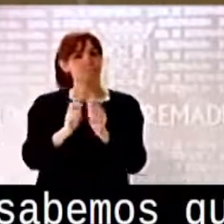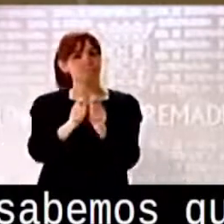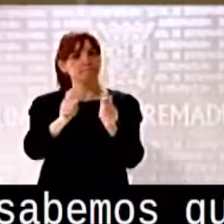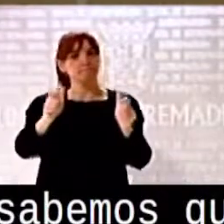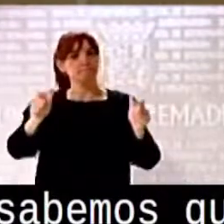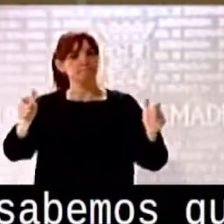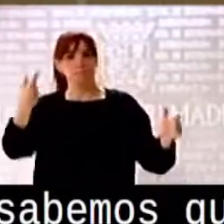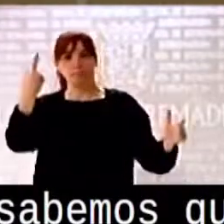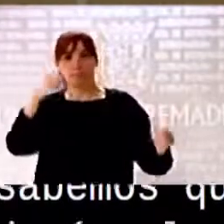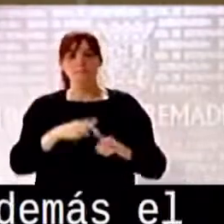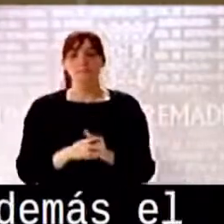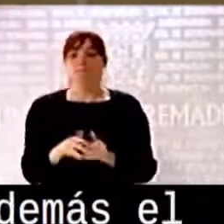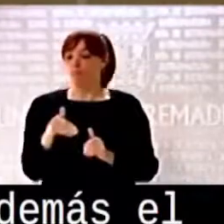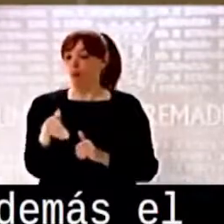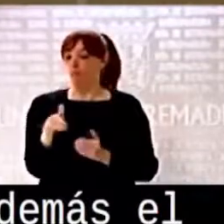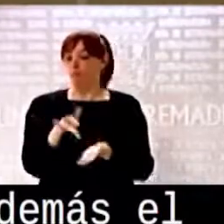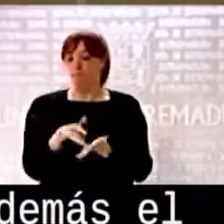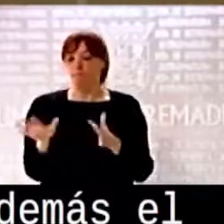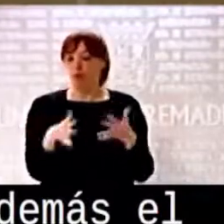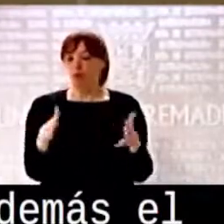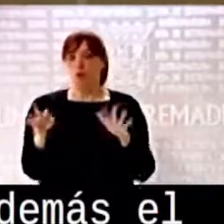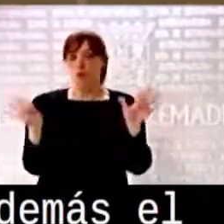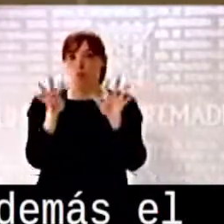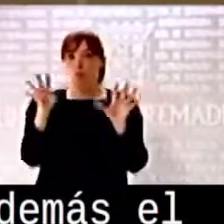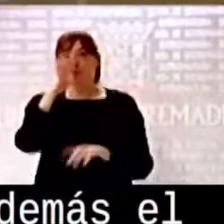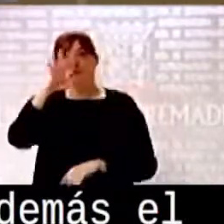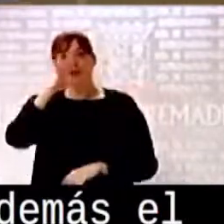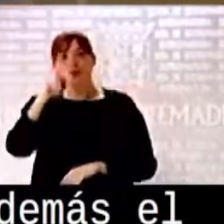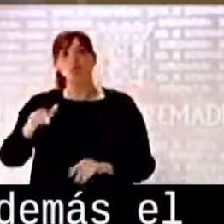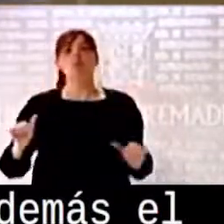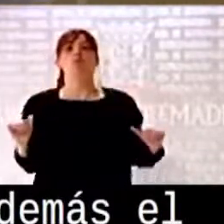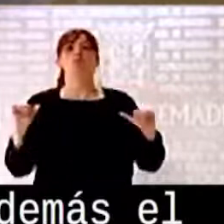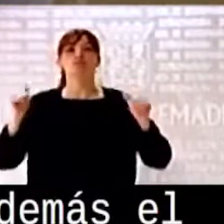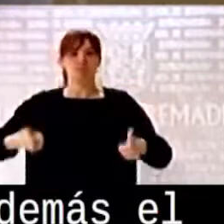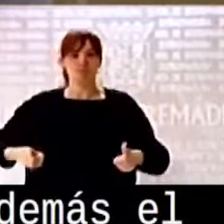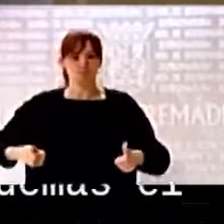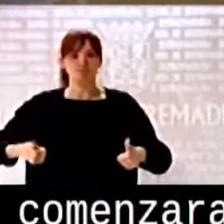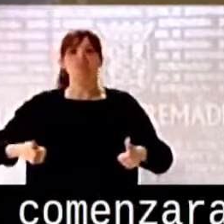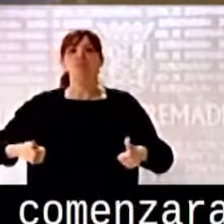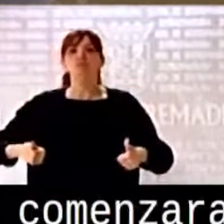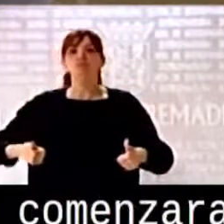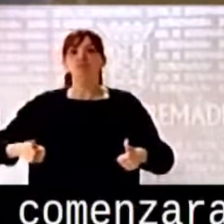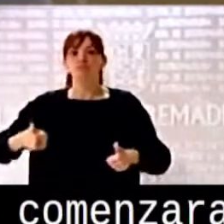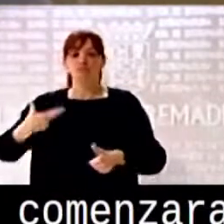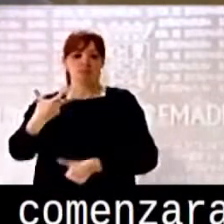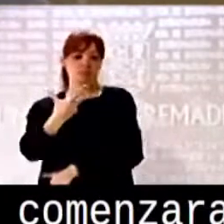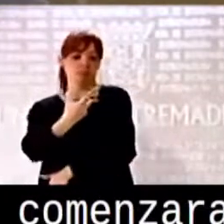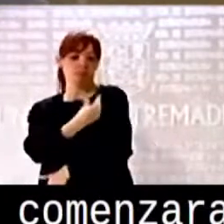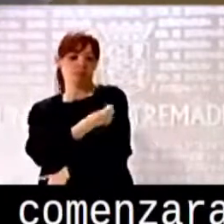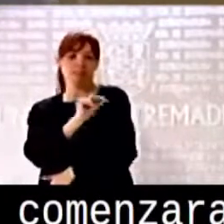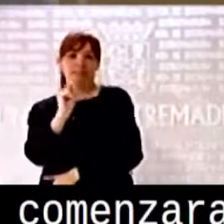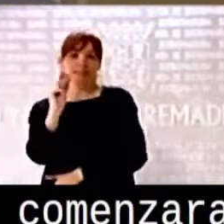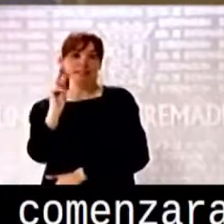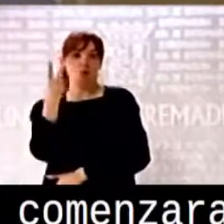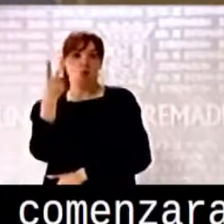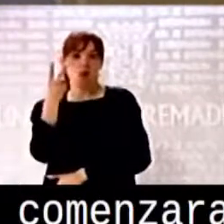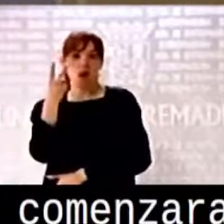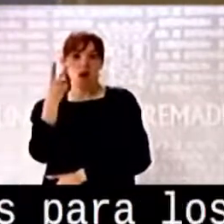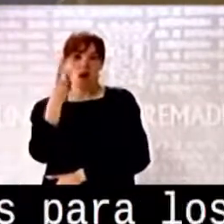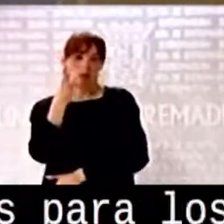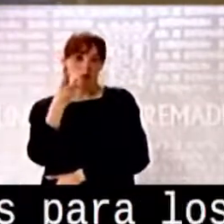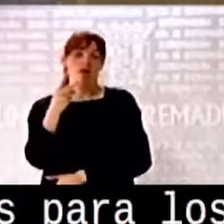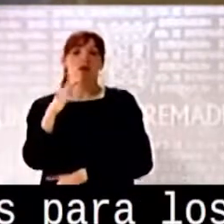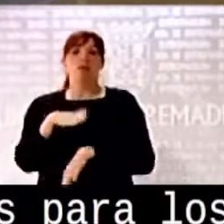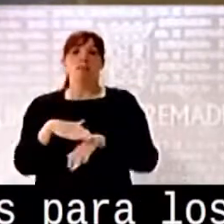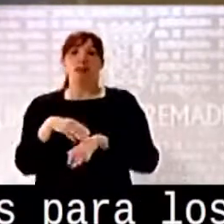creciendo. Además, el próximo miércoles, día 9 de febrero, comenzará la inoculación de la segunda dosis para los